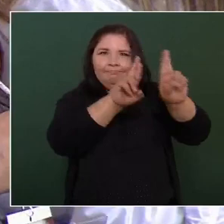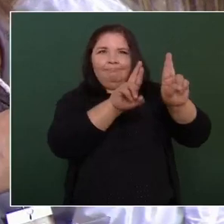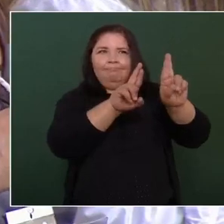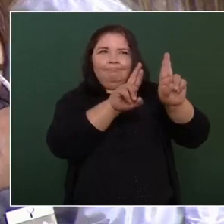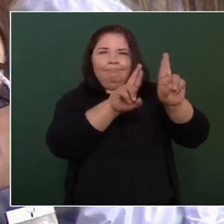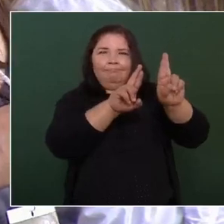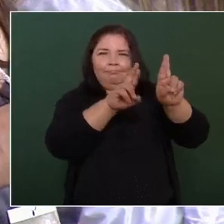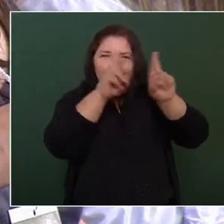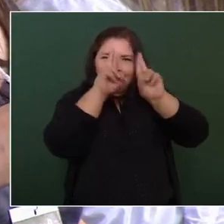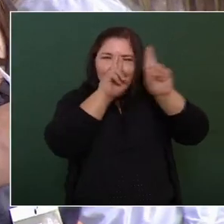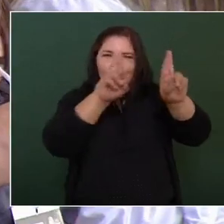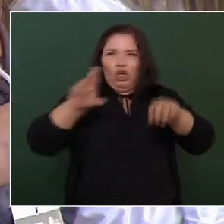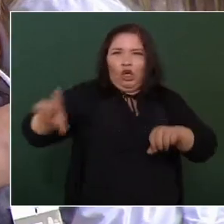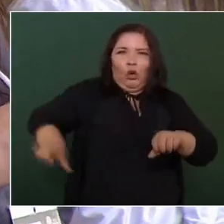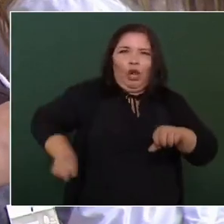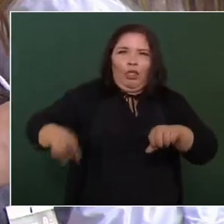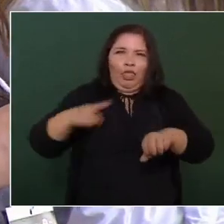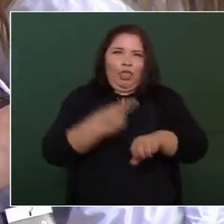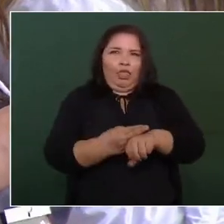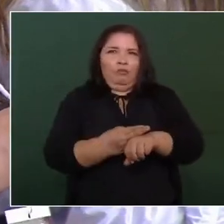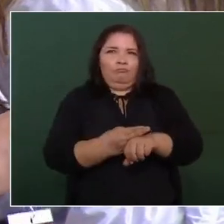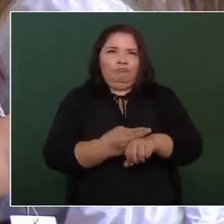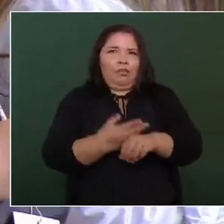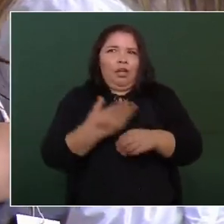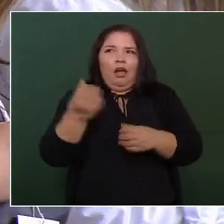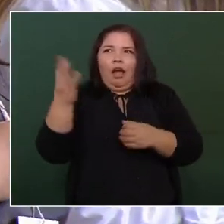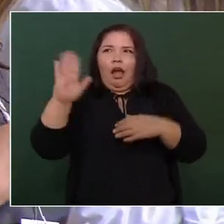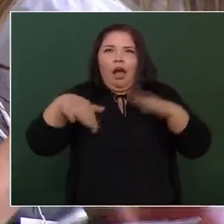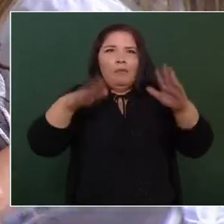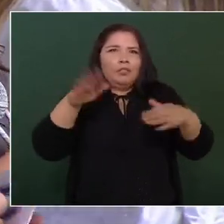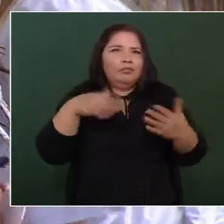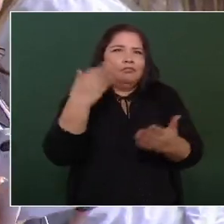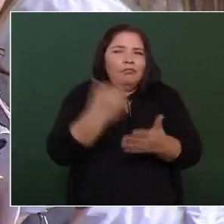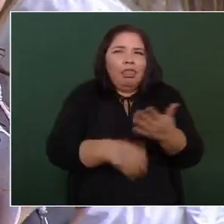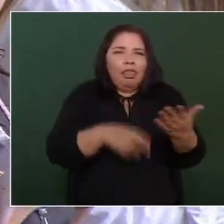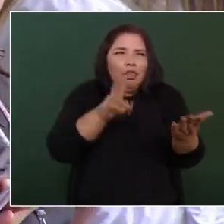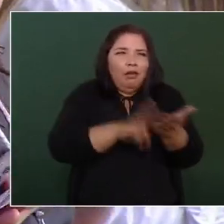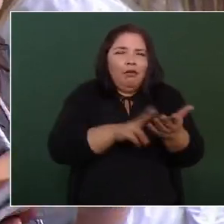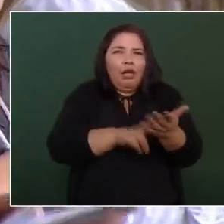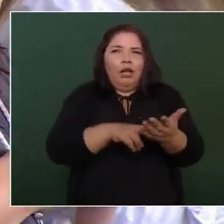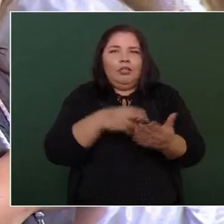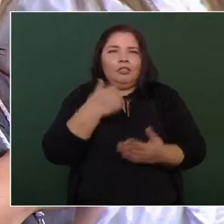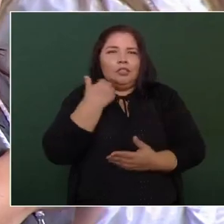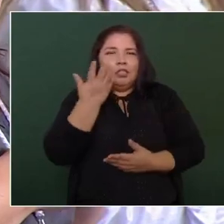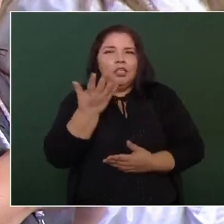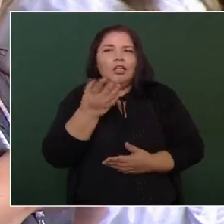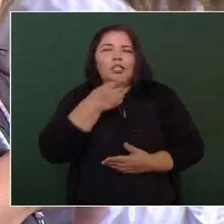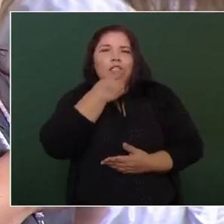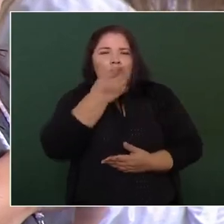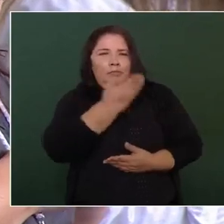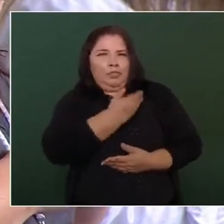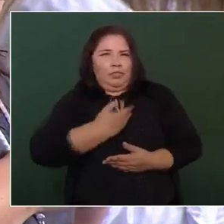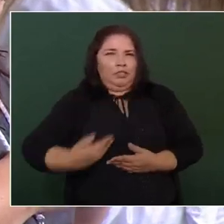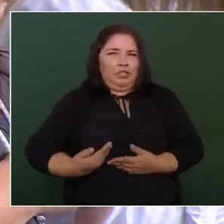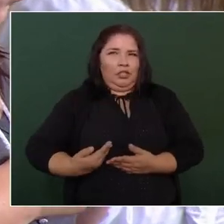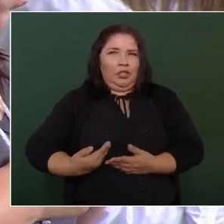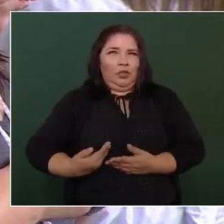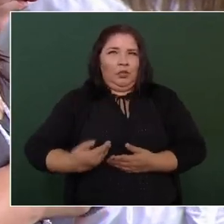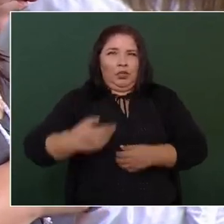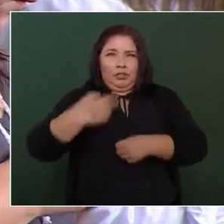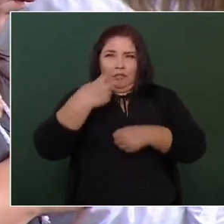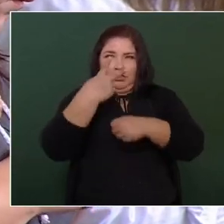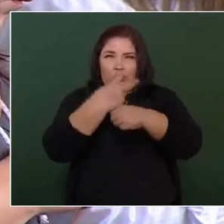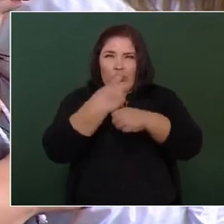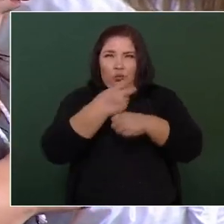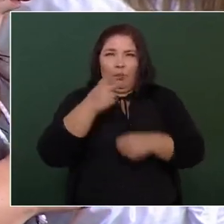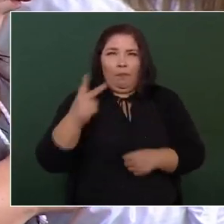merece respeto, gobernador. Es algo que no se valora por otros. Y déjeme decirle, presidente, que la segunda pregunta